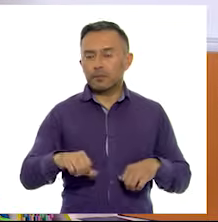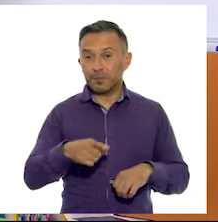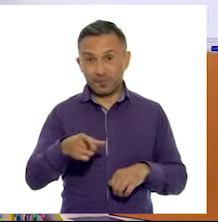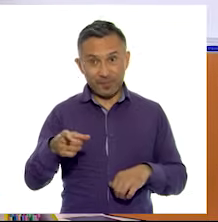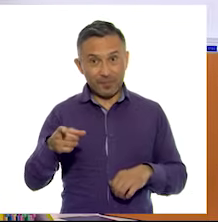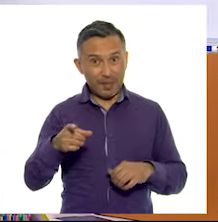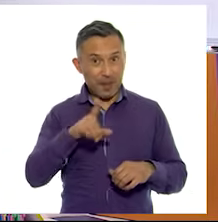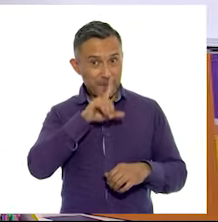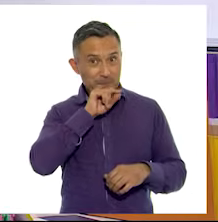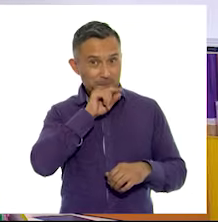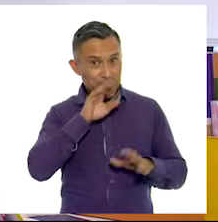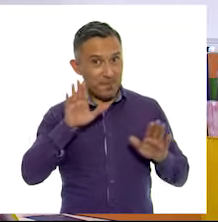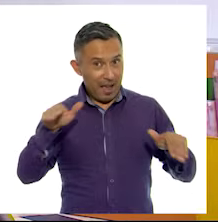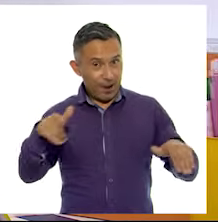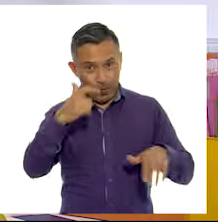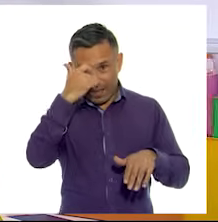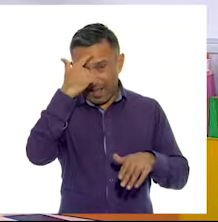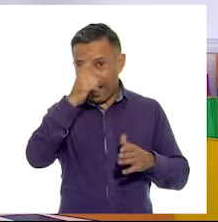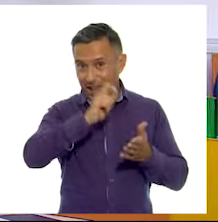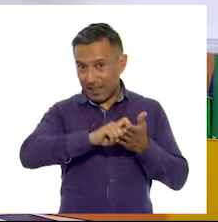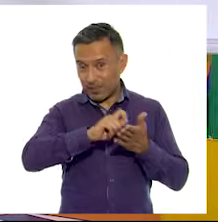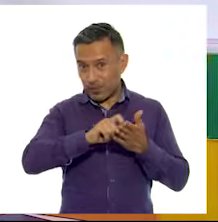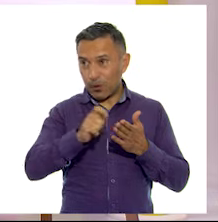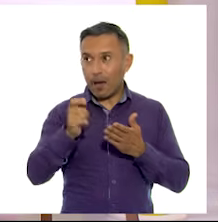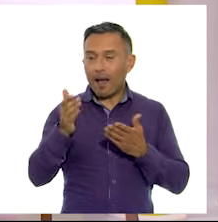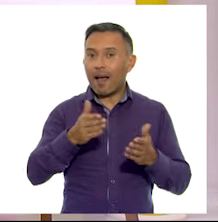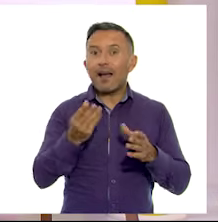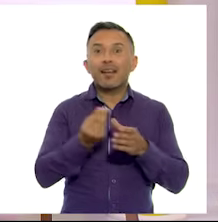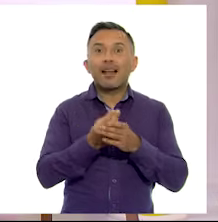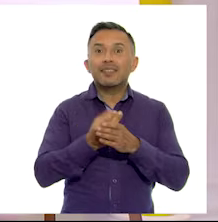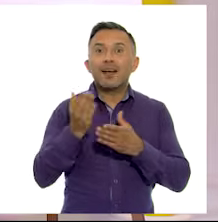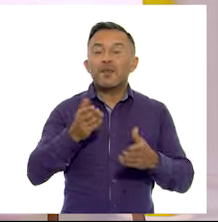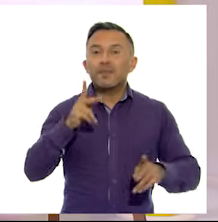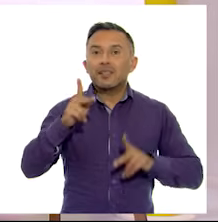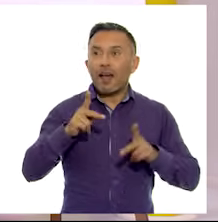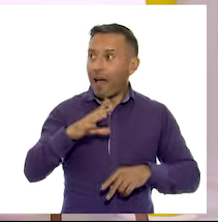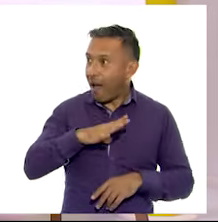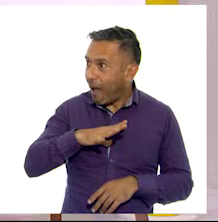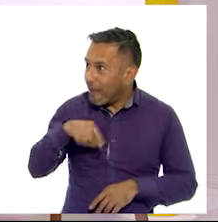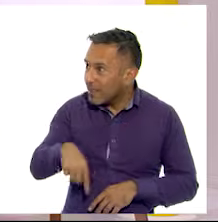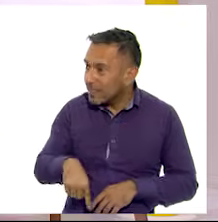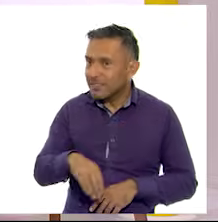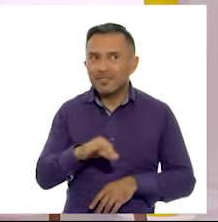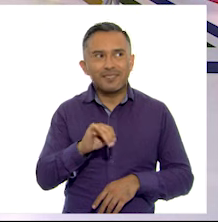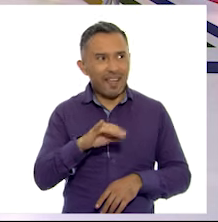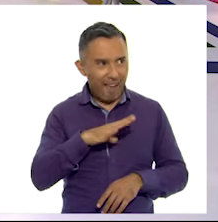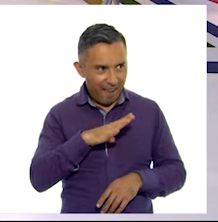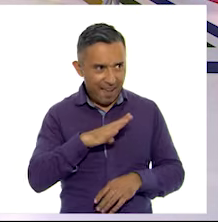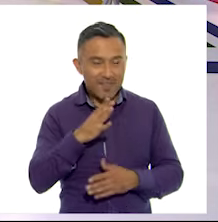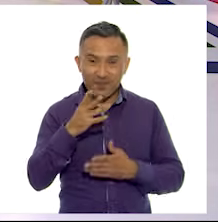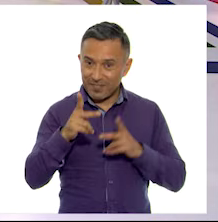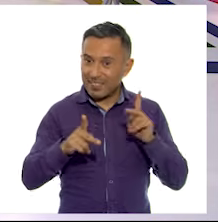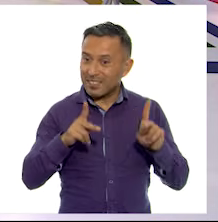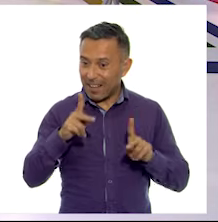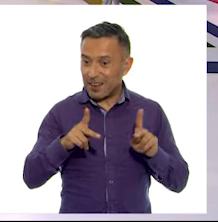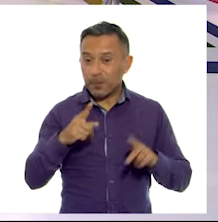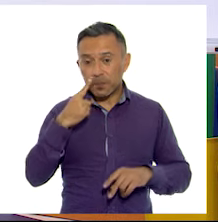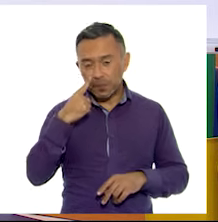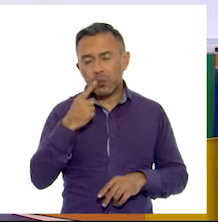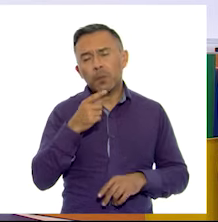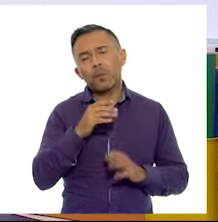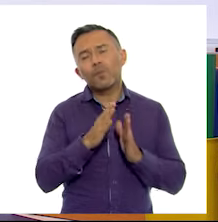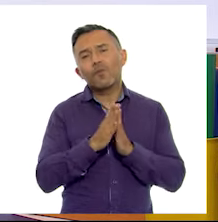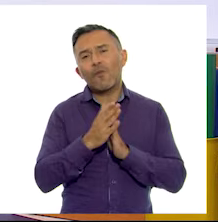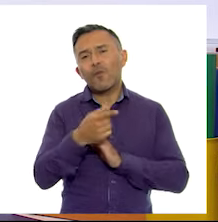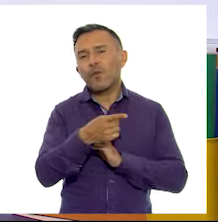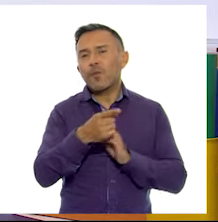de pájaros vino al salón de clases. ¿Está aquí? Sí, aquí está. Solamente que pues te pedí que trajeras